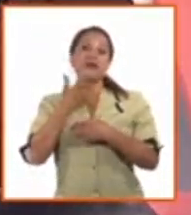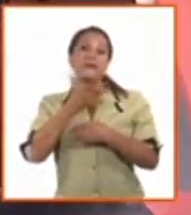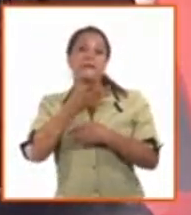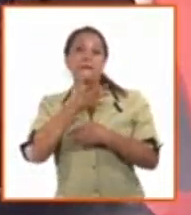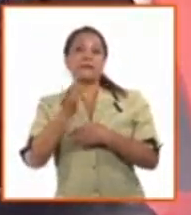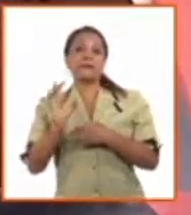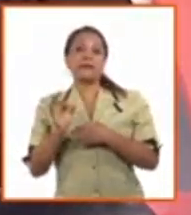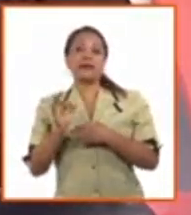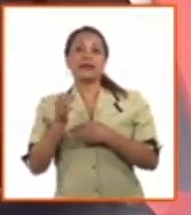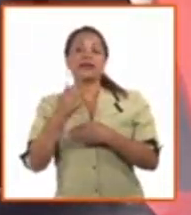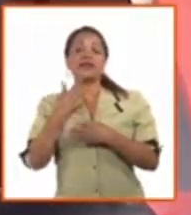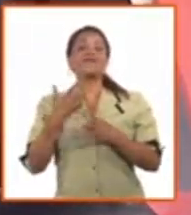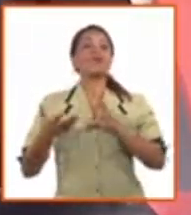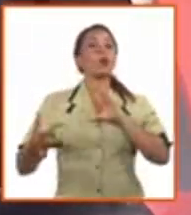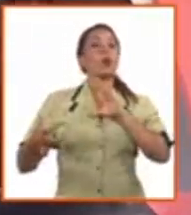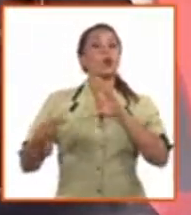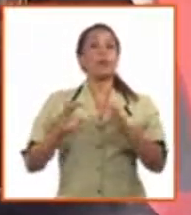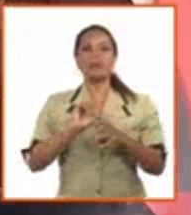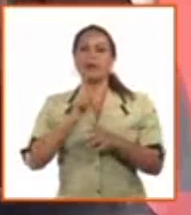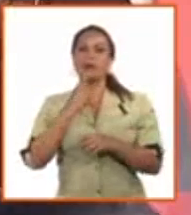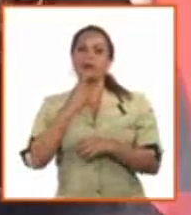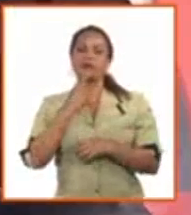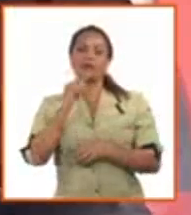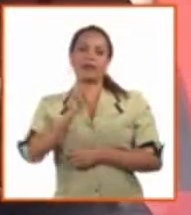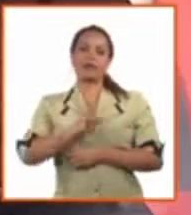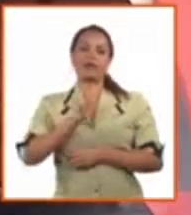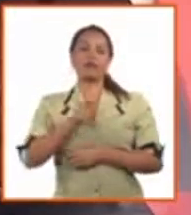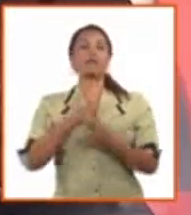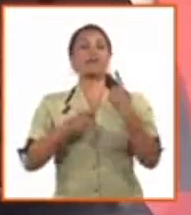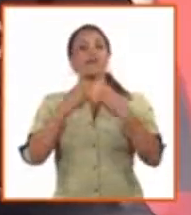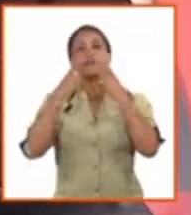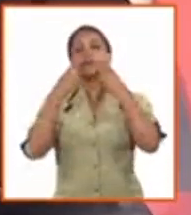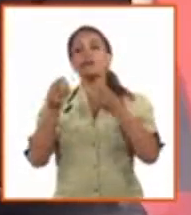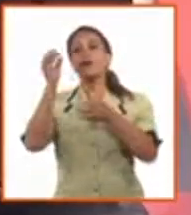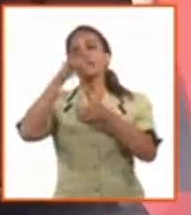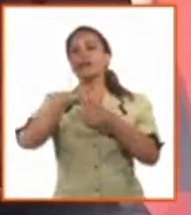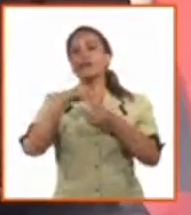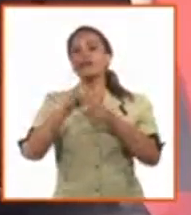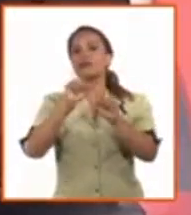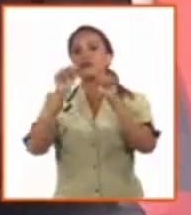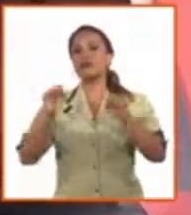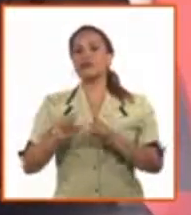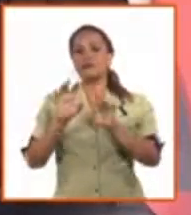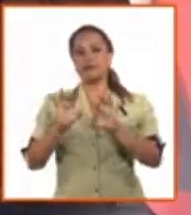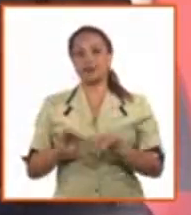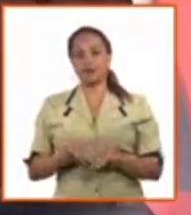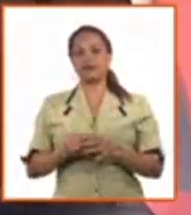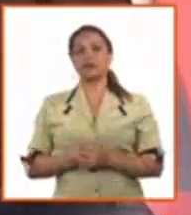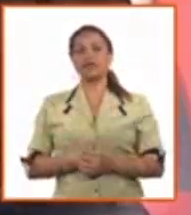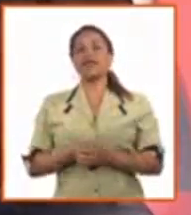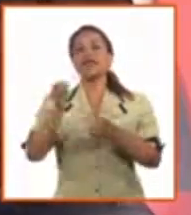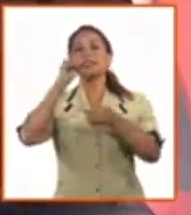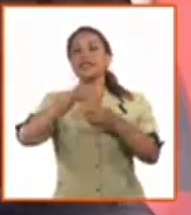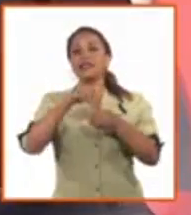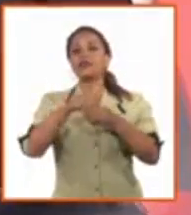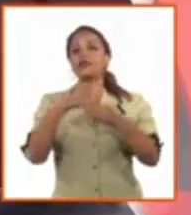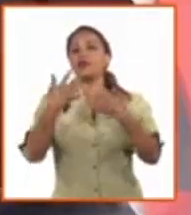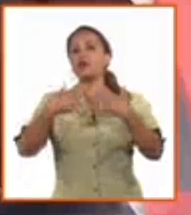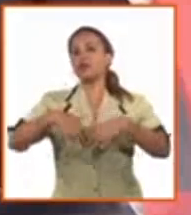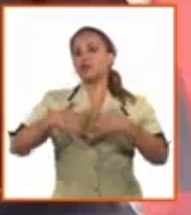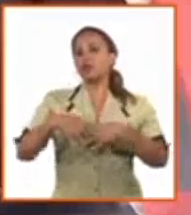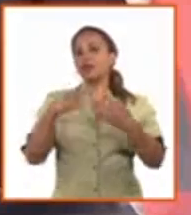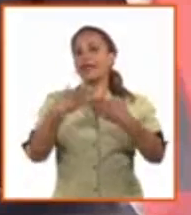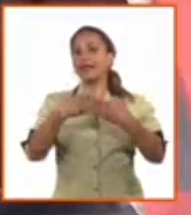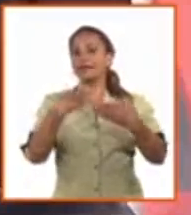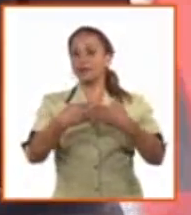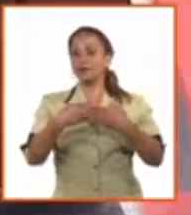un poco por supuesto completo complejos para el público pero son elemento importante dentro de una sostenibilidad de una industria o de